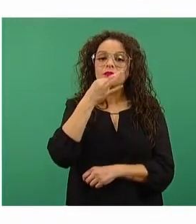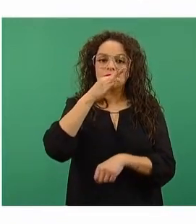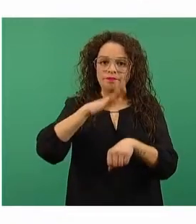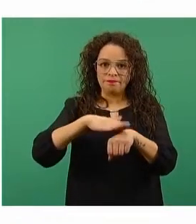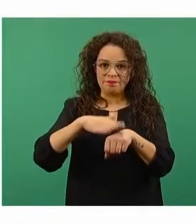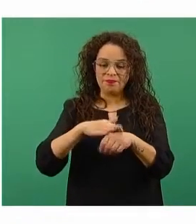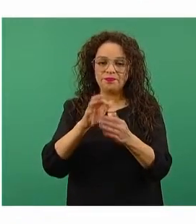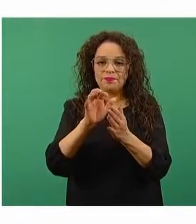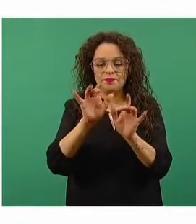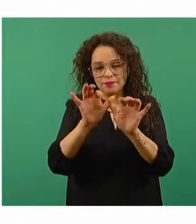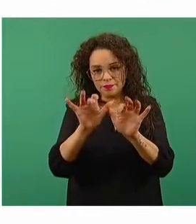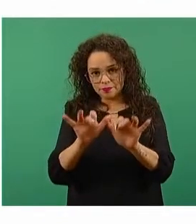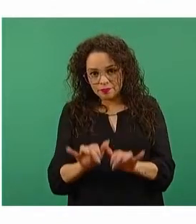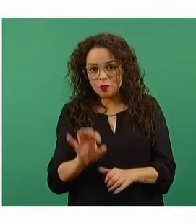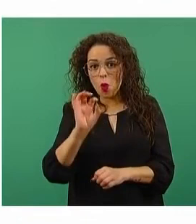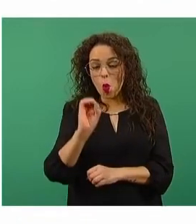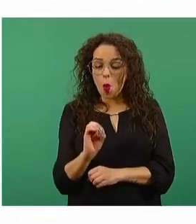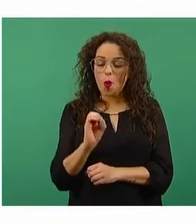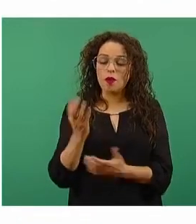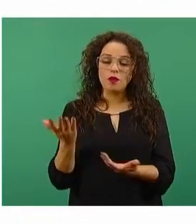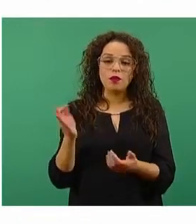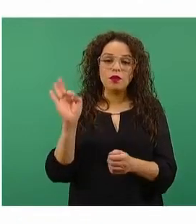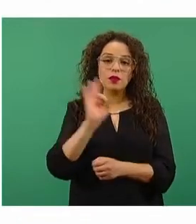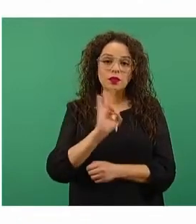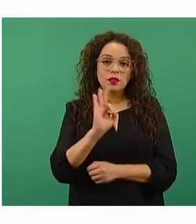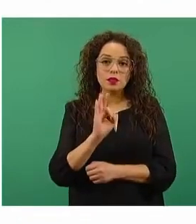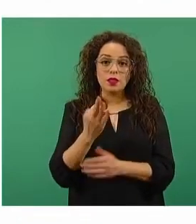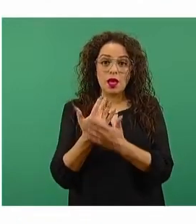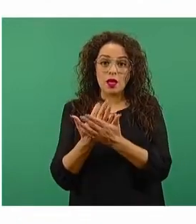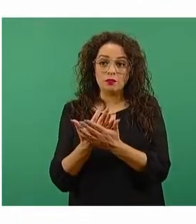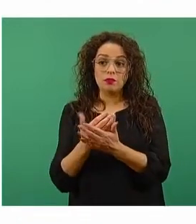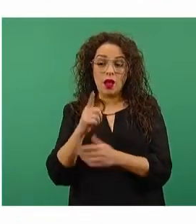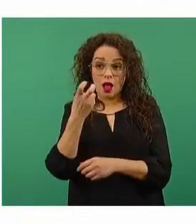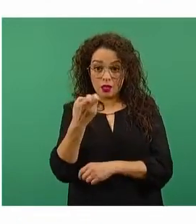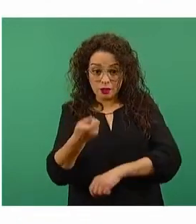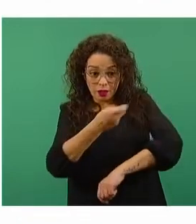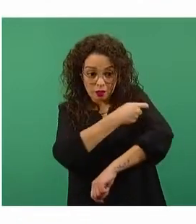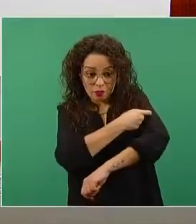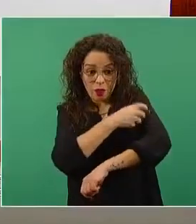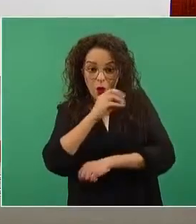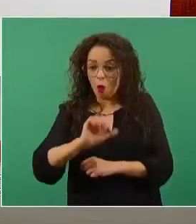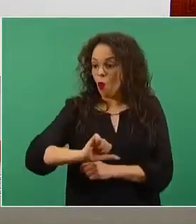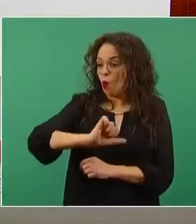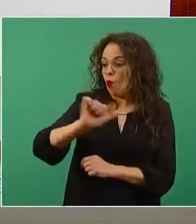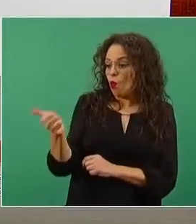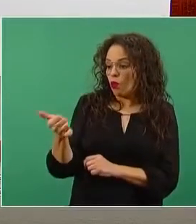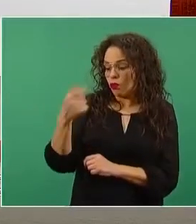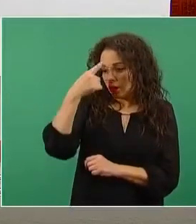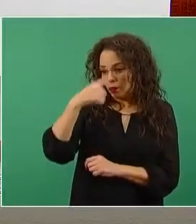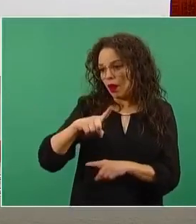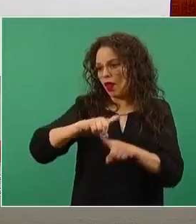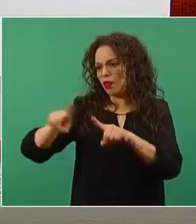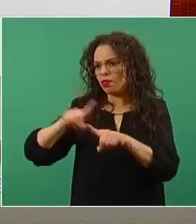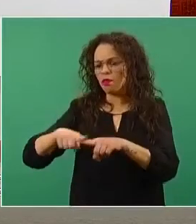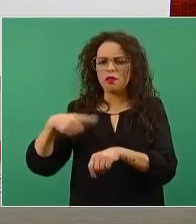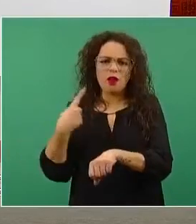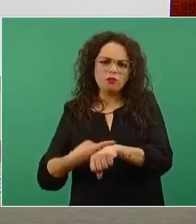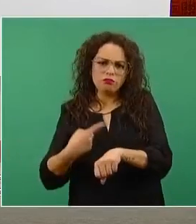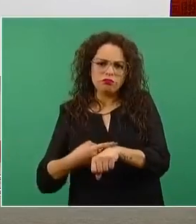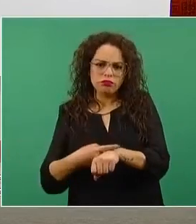espera sucedan, no solamente con estas vacunas, sino con otros tipos de vacunas para otras enfermedades y